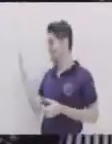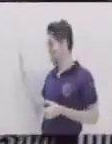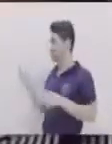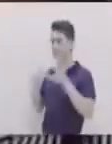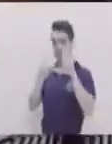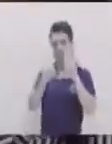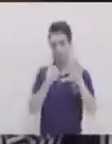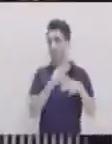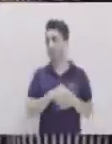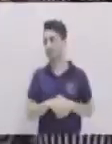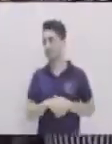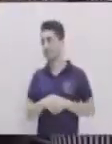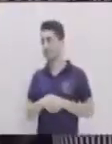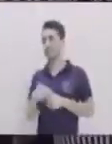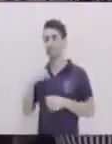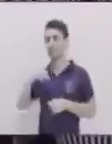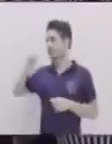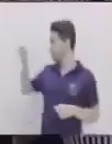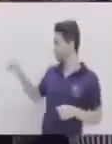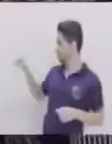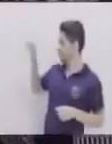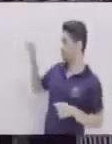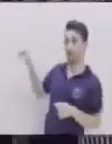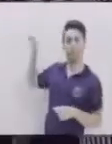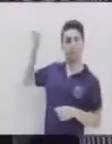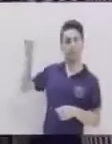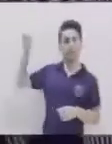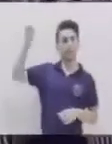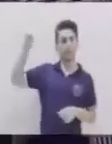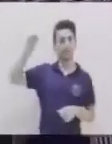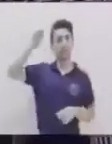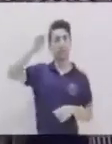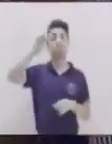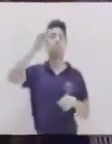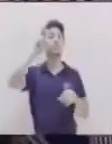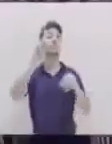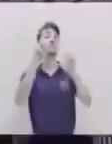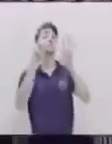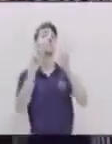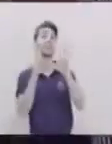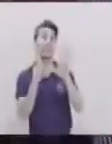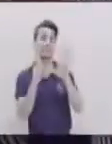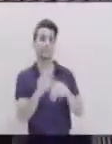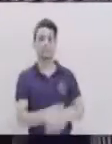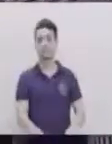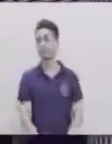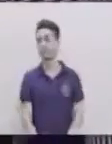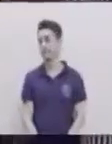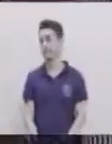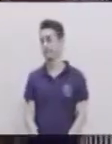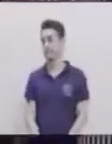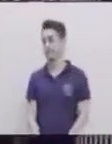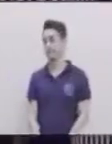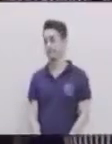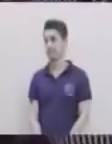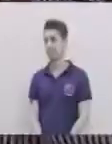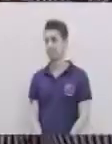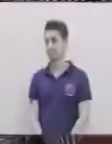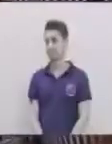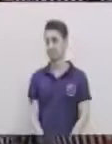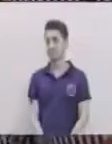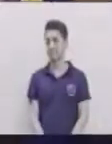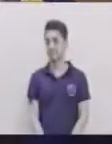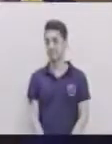Perfecto. Seis conejos. Uno, dos, tres, cuatro, cinco